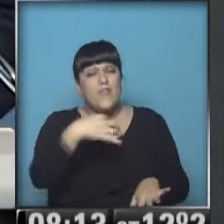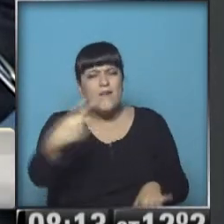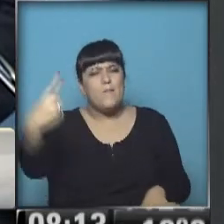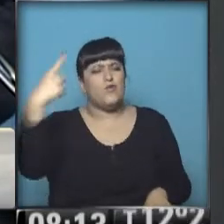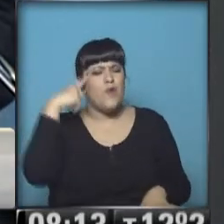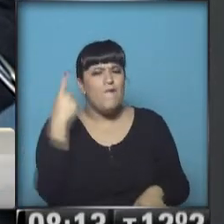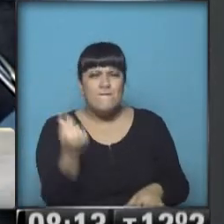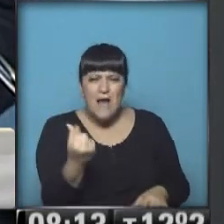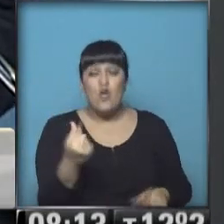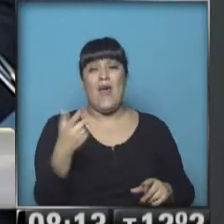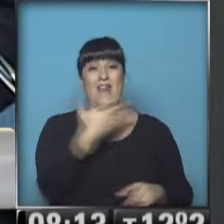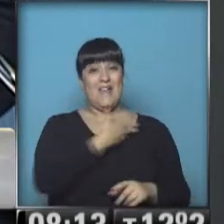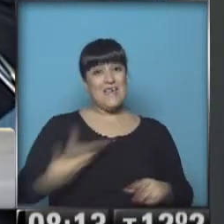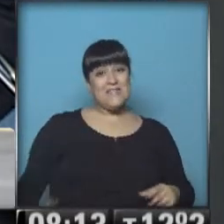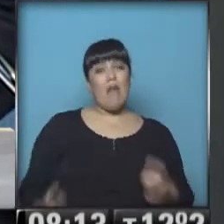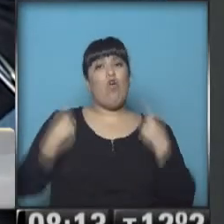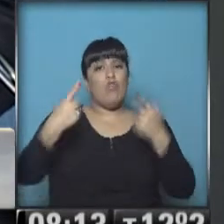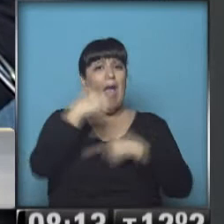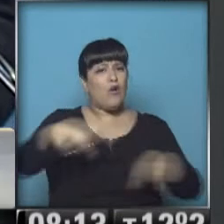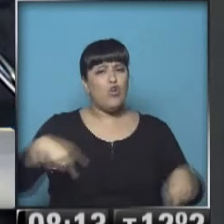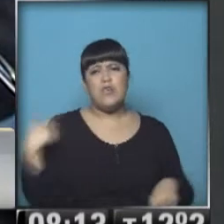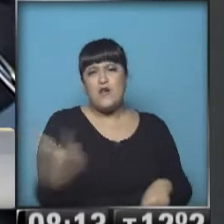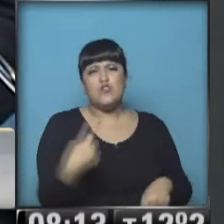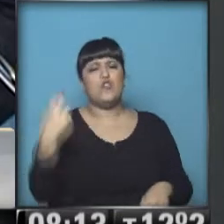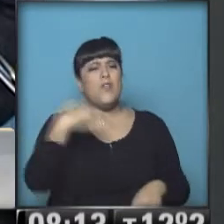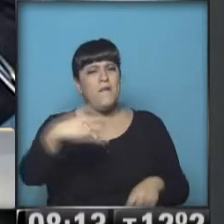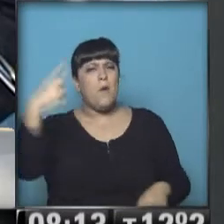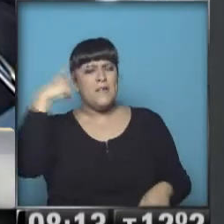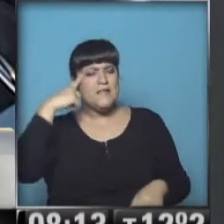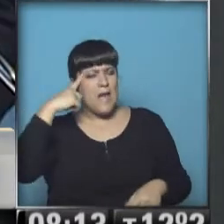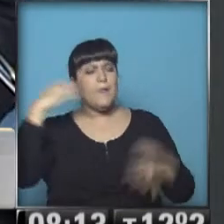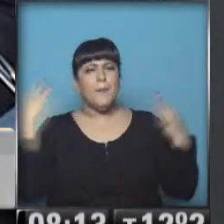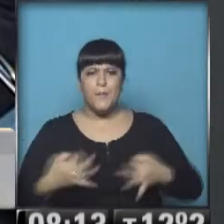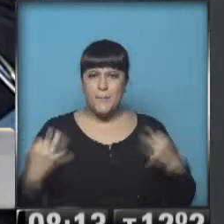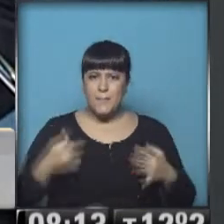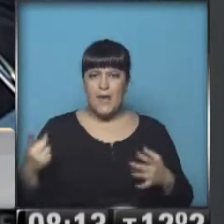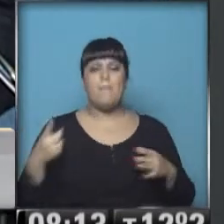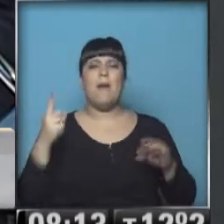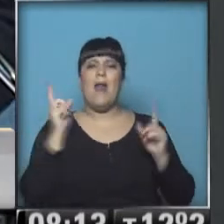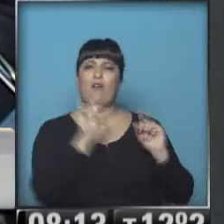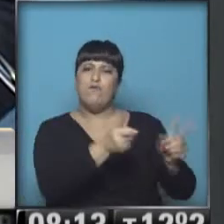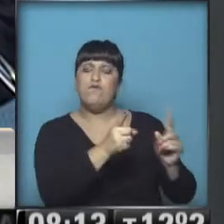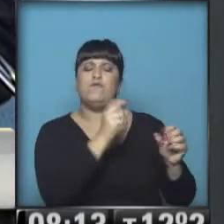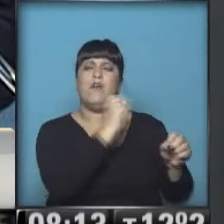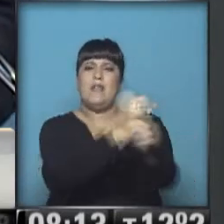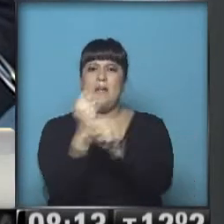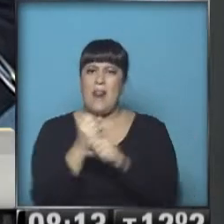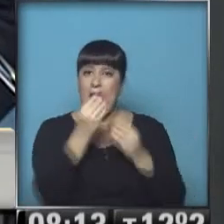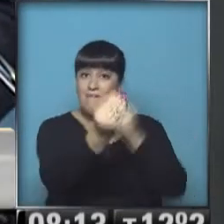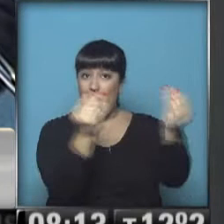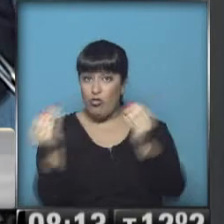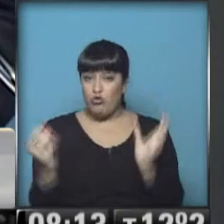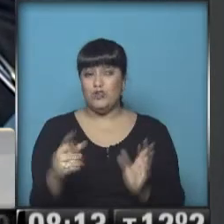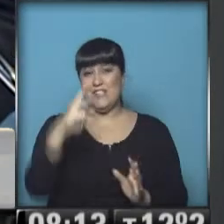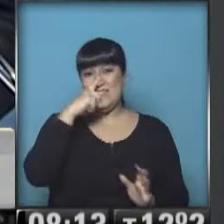por parte del estado precisamente para sostener el empleo el empleo en los últimos